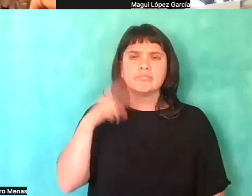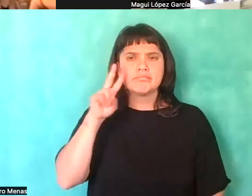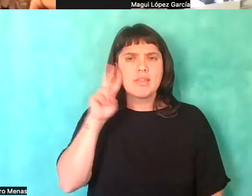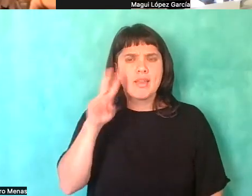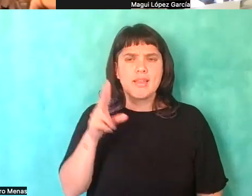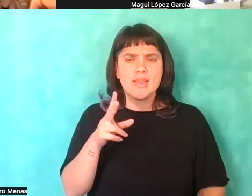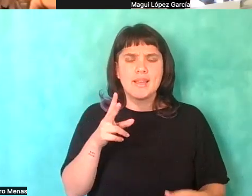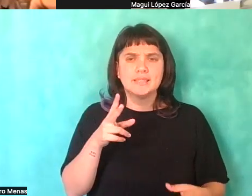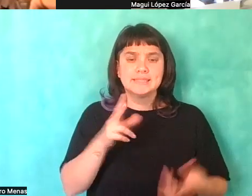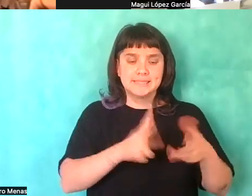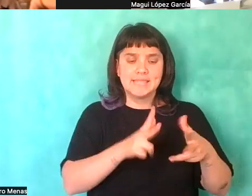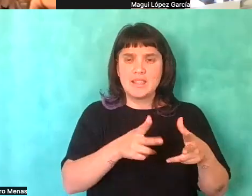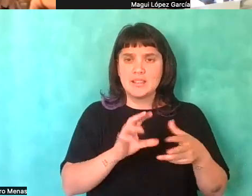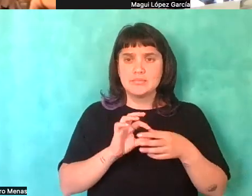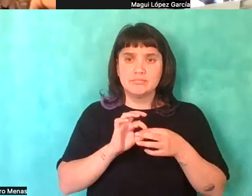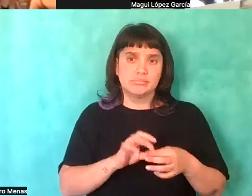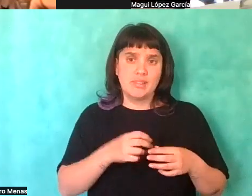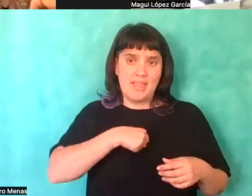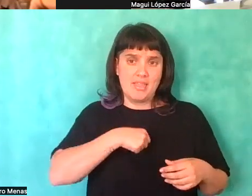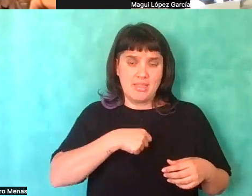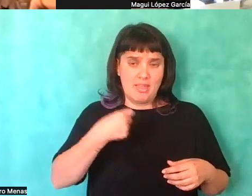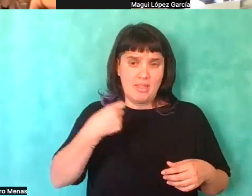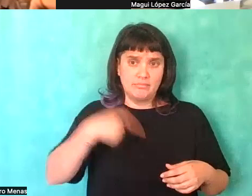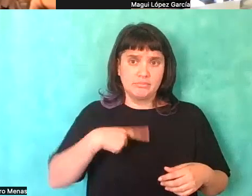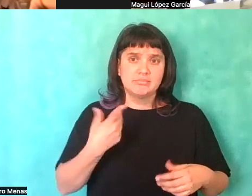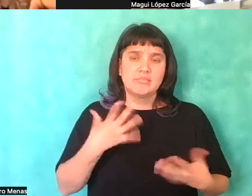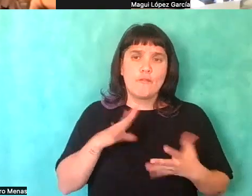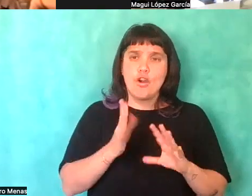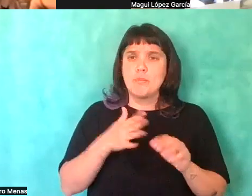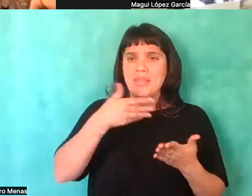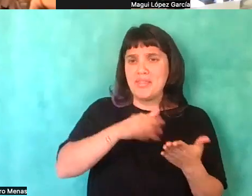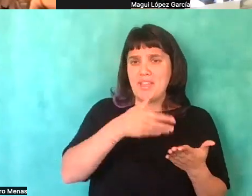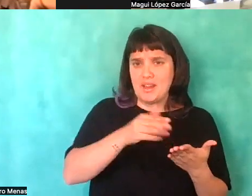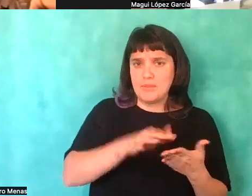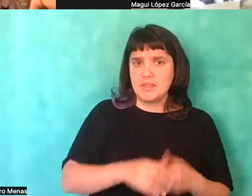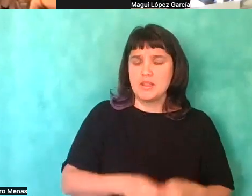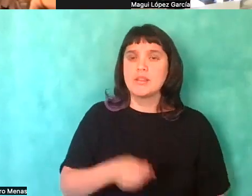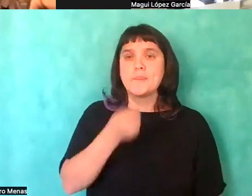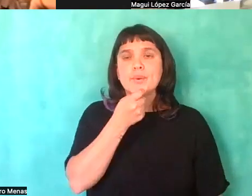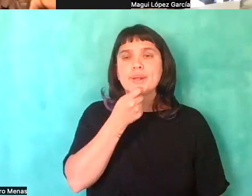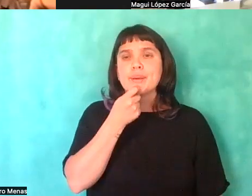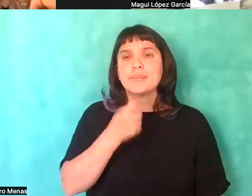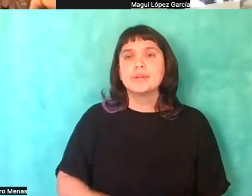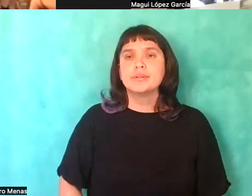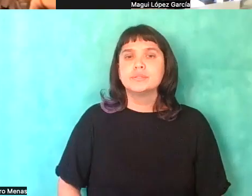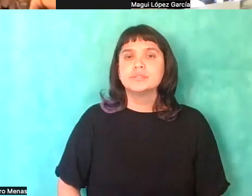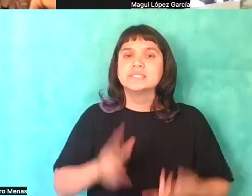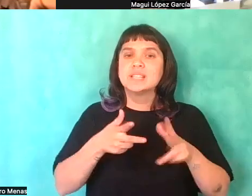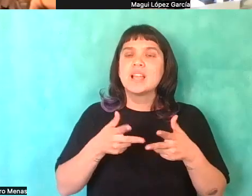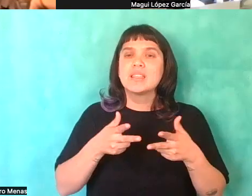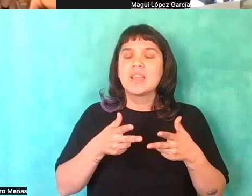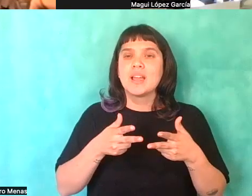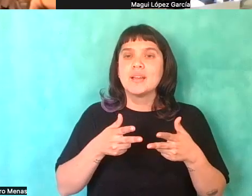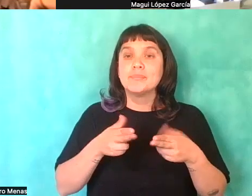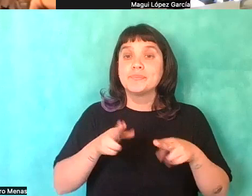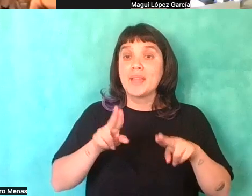sus identidades que eran discriminatorias. ¿Sí? Como, por ejemplo, señas, por ejemplo, que tienen que ver, por ejemplo, la seña de lesbiana,